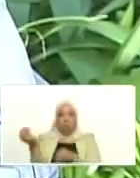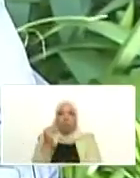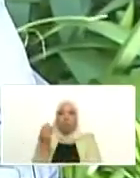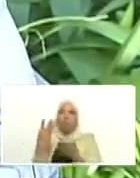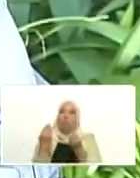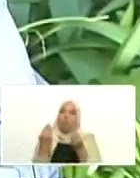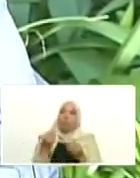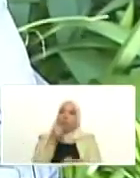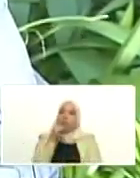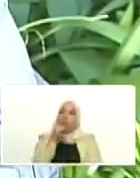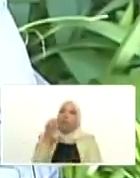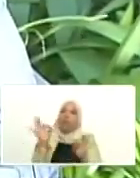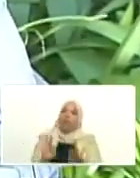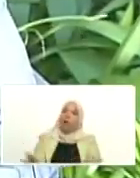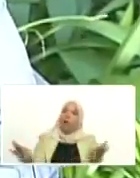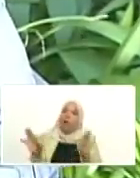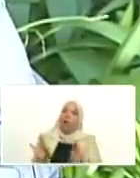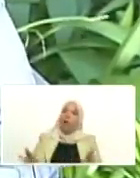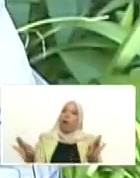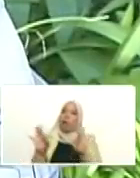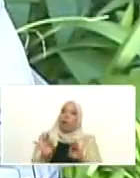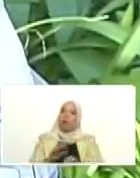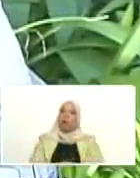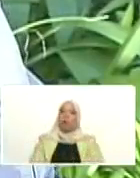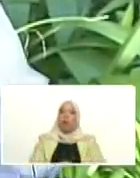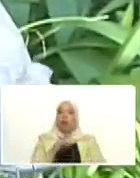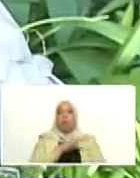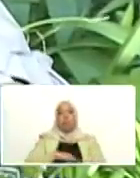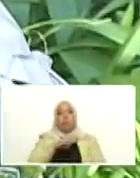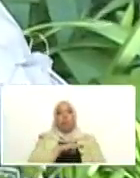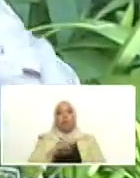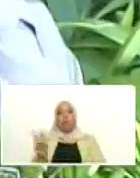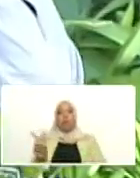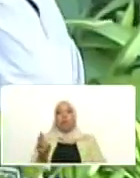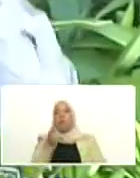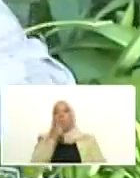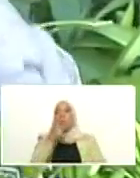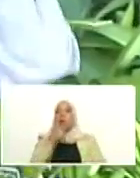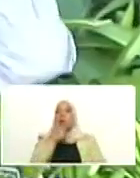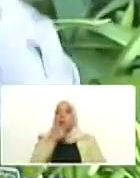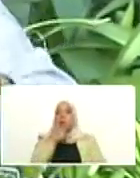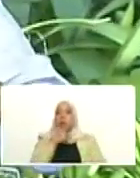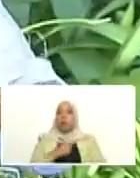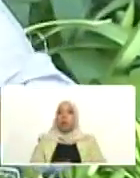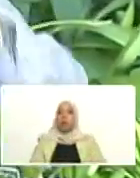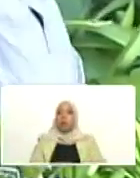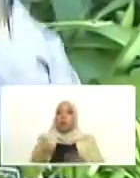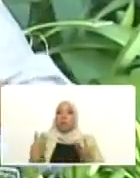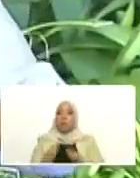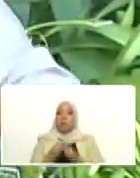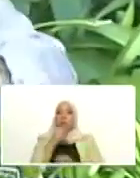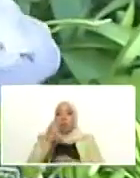bastante con nada. Y la misión Venezuela Bella es una demostración de que sí se puede cuando se quiere.